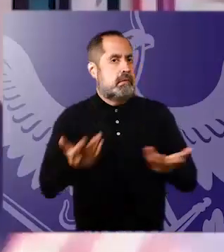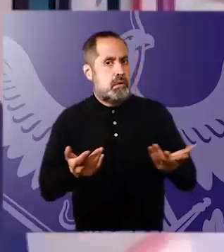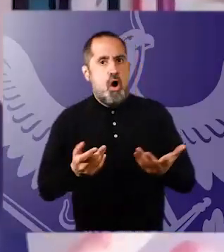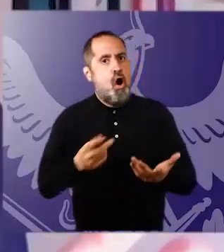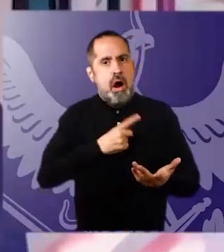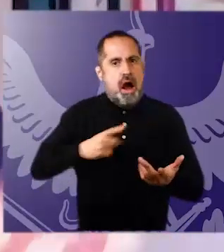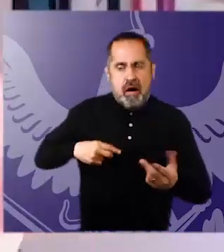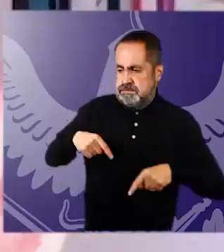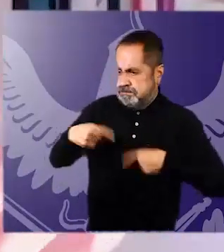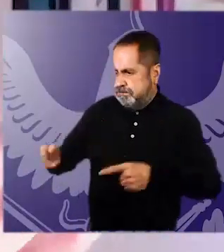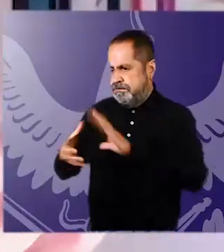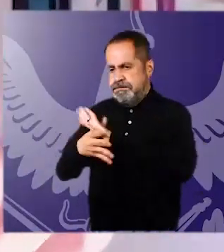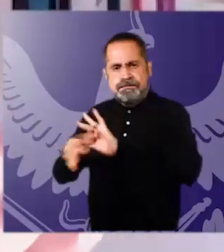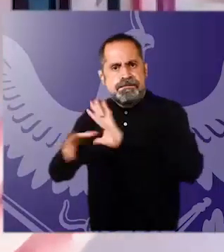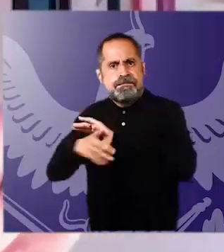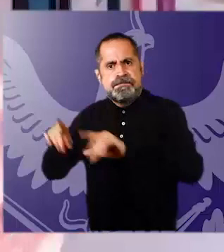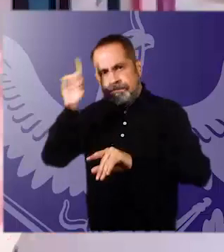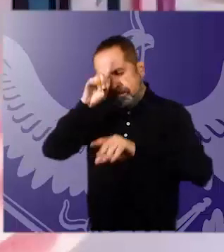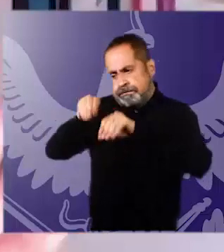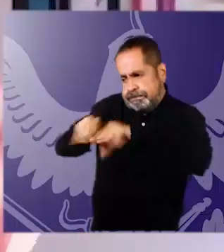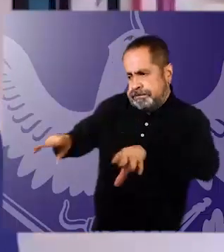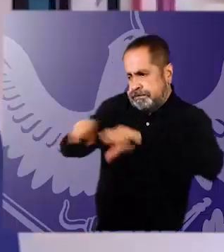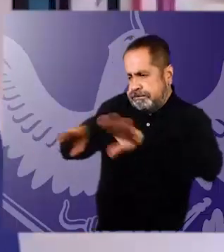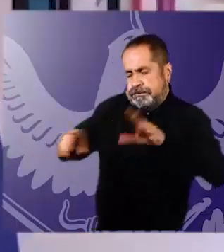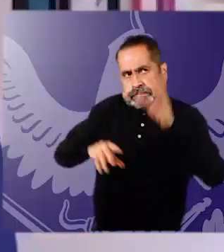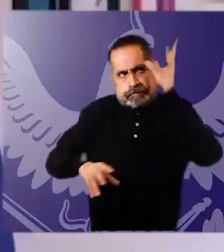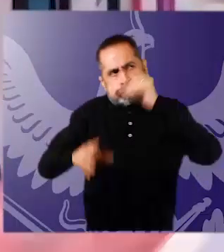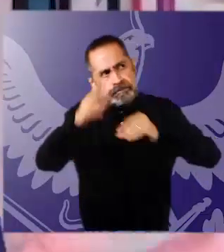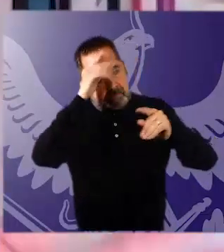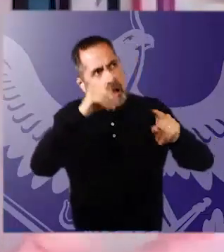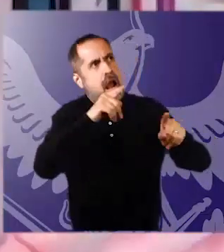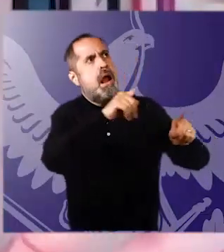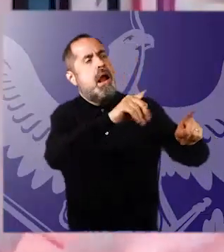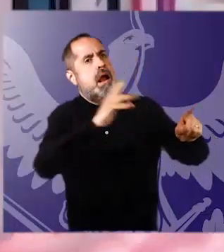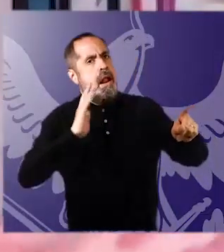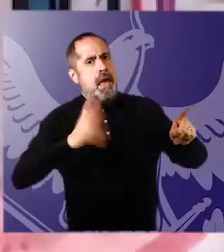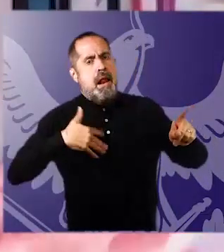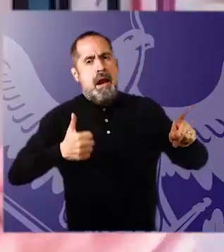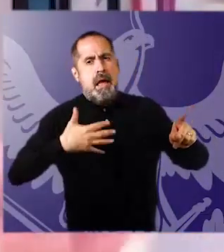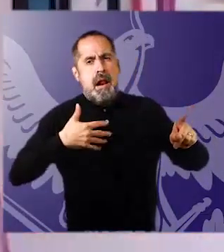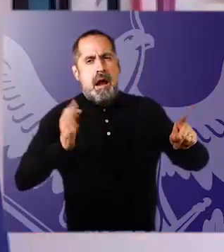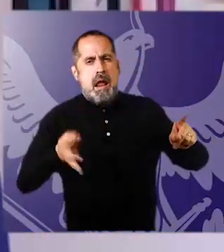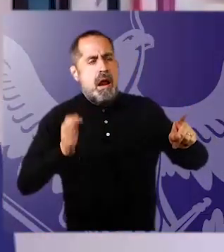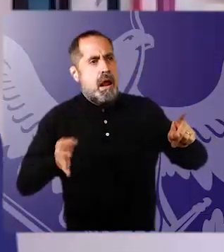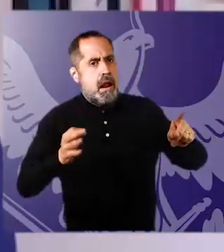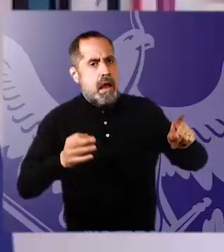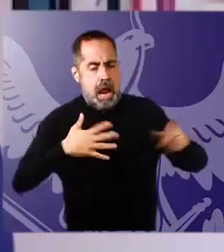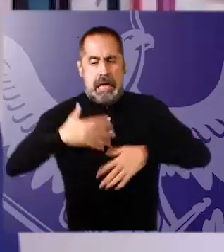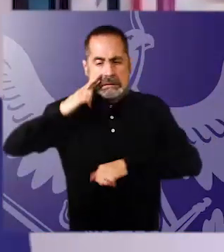más informados, informadas estén, más responsables van a ser.